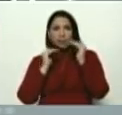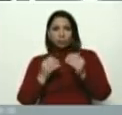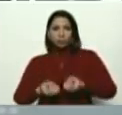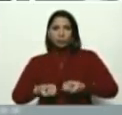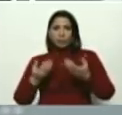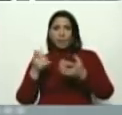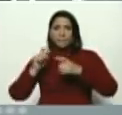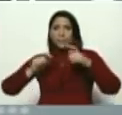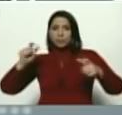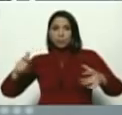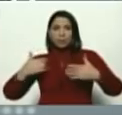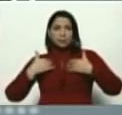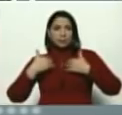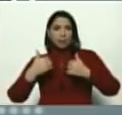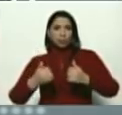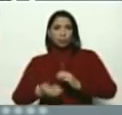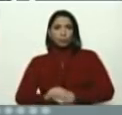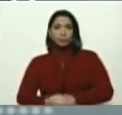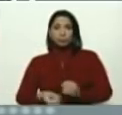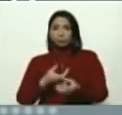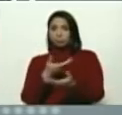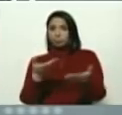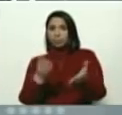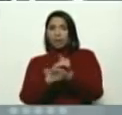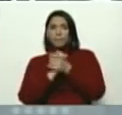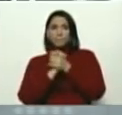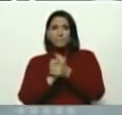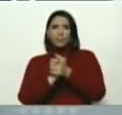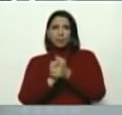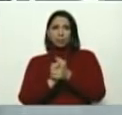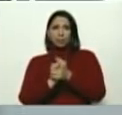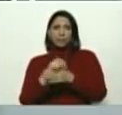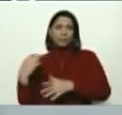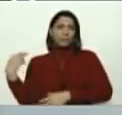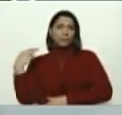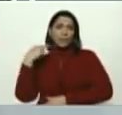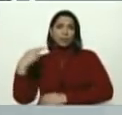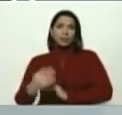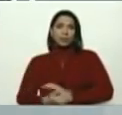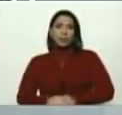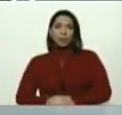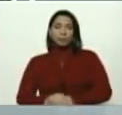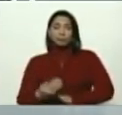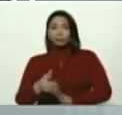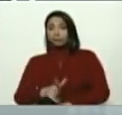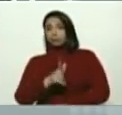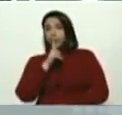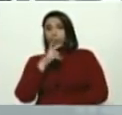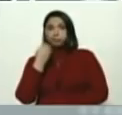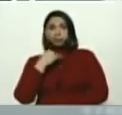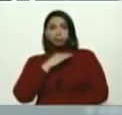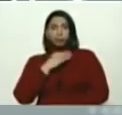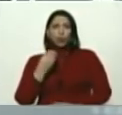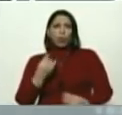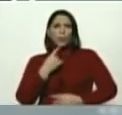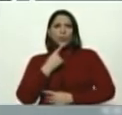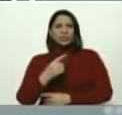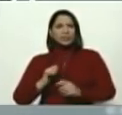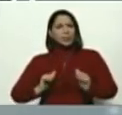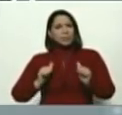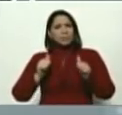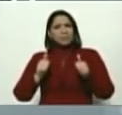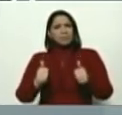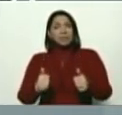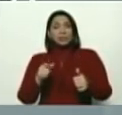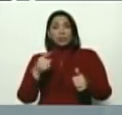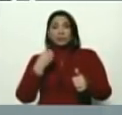el personal de salud a estos compatriotas, bueno, que han sido víctimas de este virus, que como decíamos al inicio,